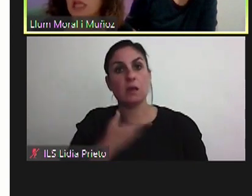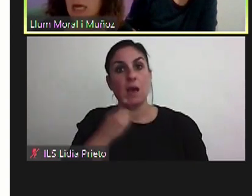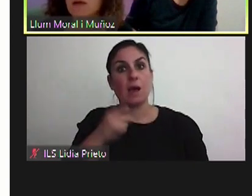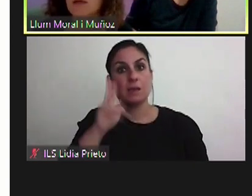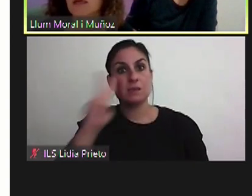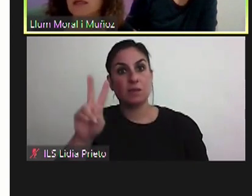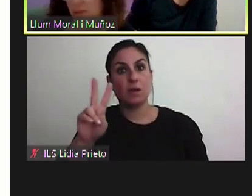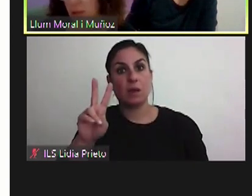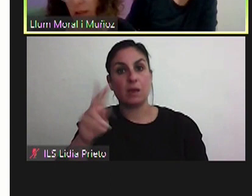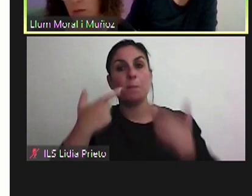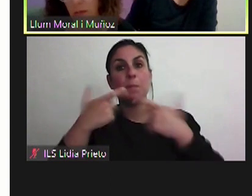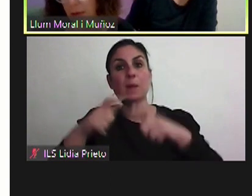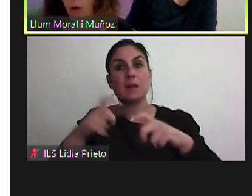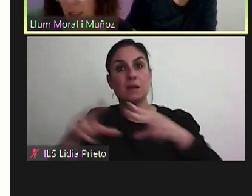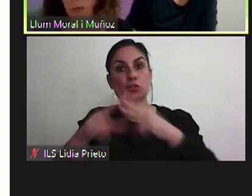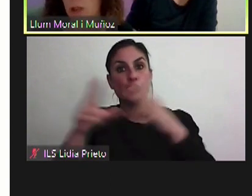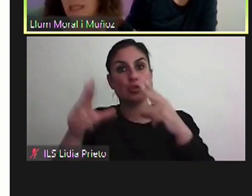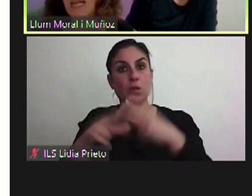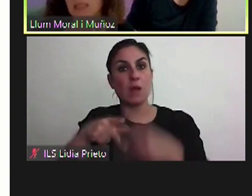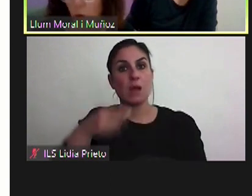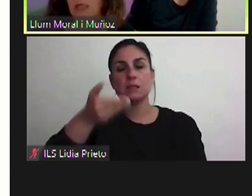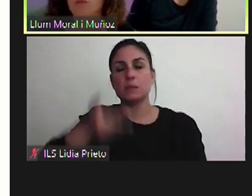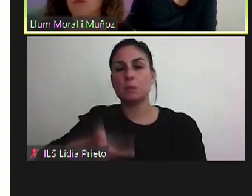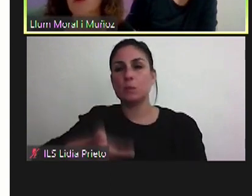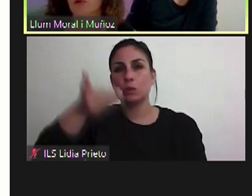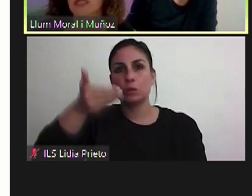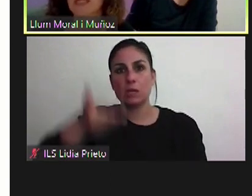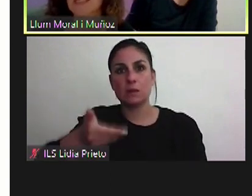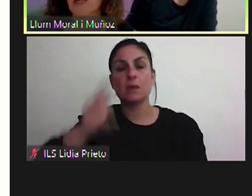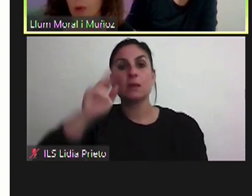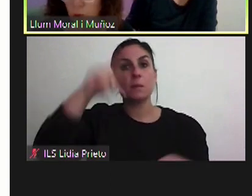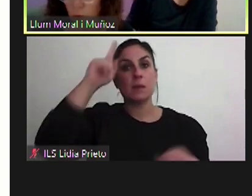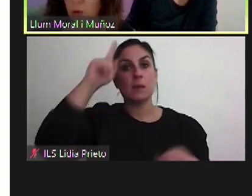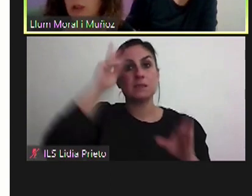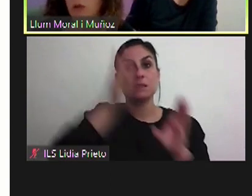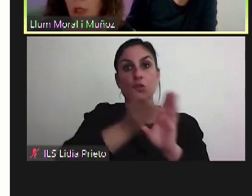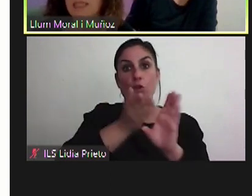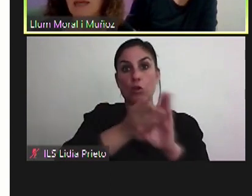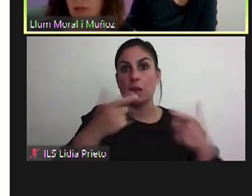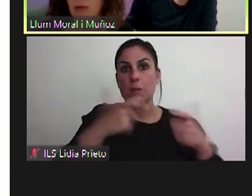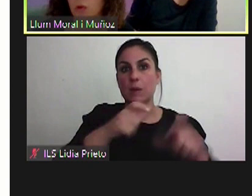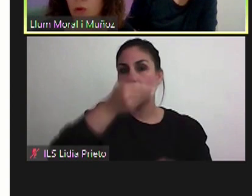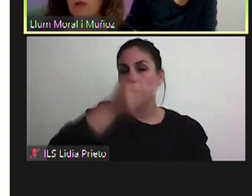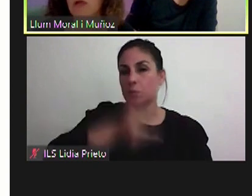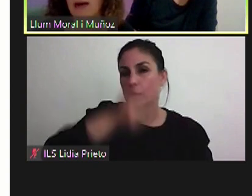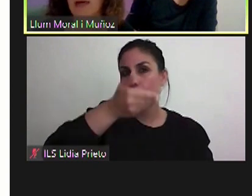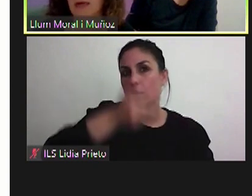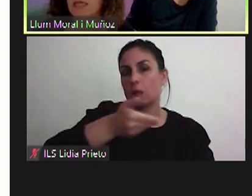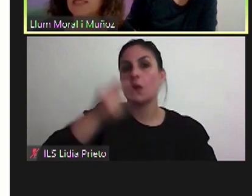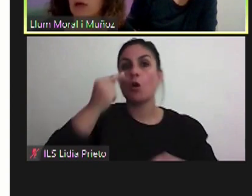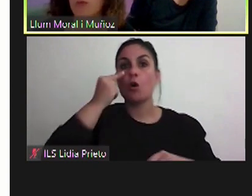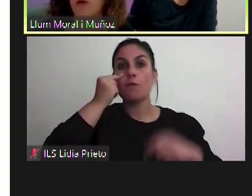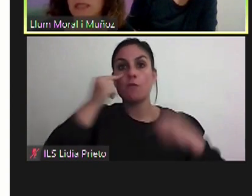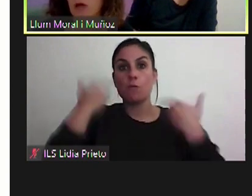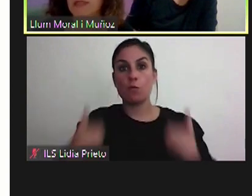parte social y la biológica es importante, la psicológica es muy importante, pero nuestro contexto social sí que afecta mucho